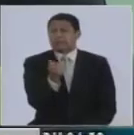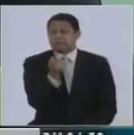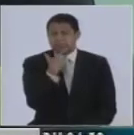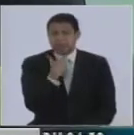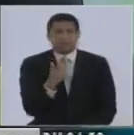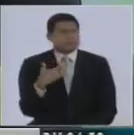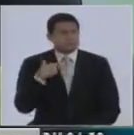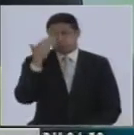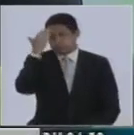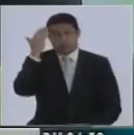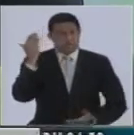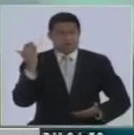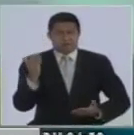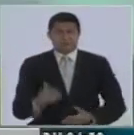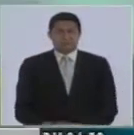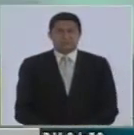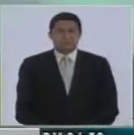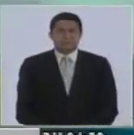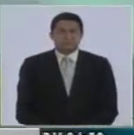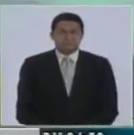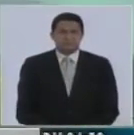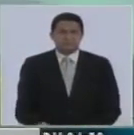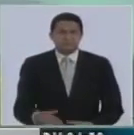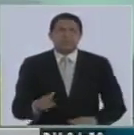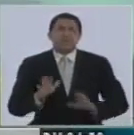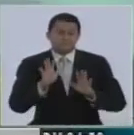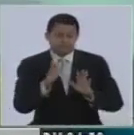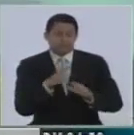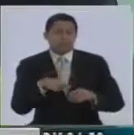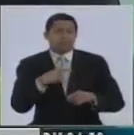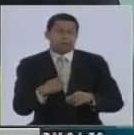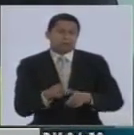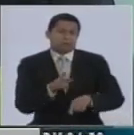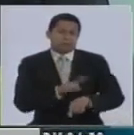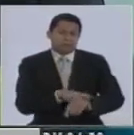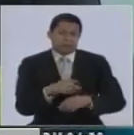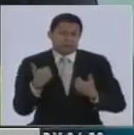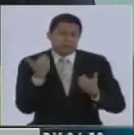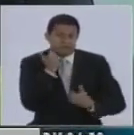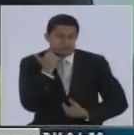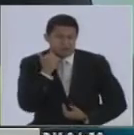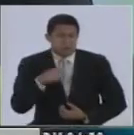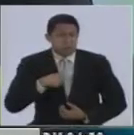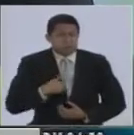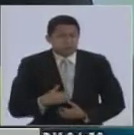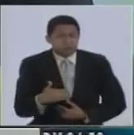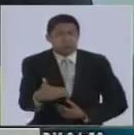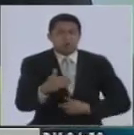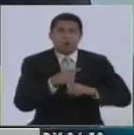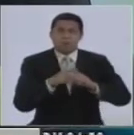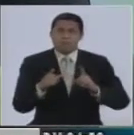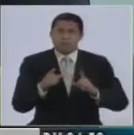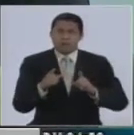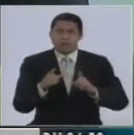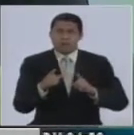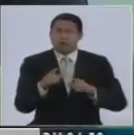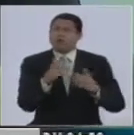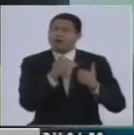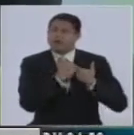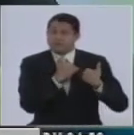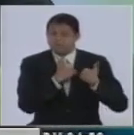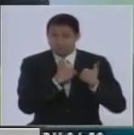medicina que se hablaba a repercutir sobre su condición más adelante por eso que le digo que es una responsabilidad